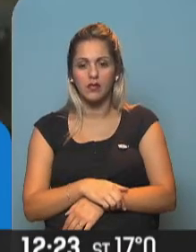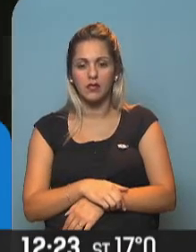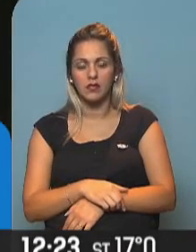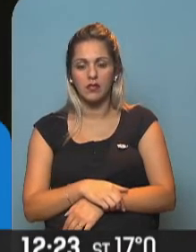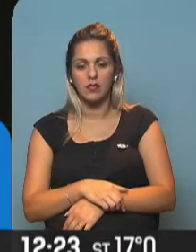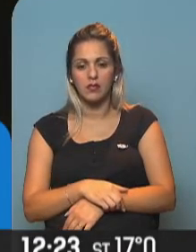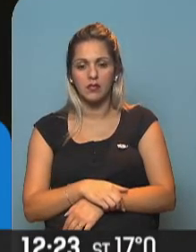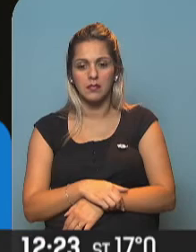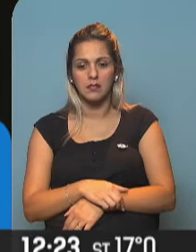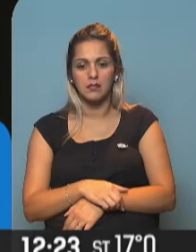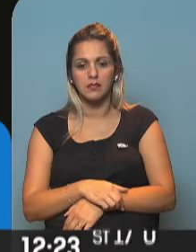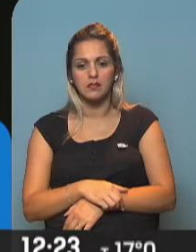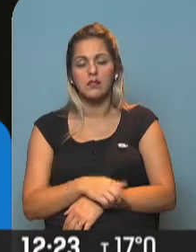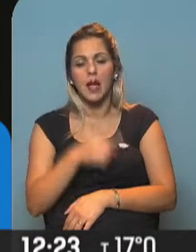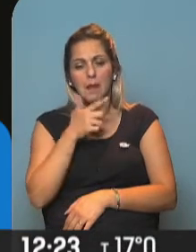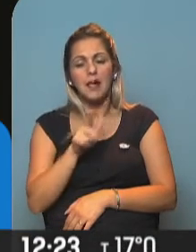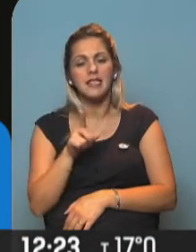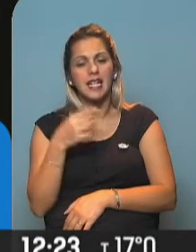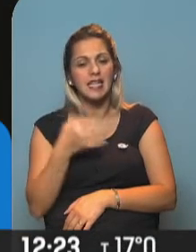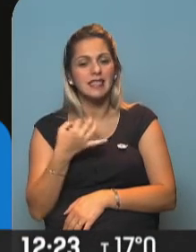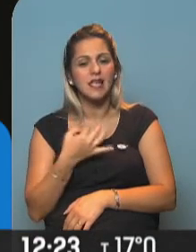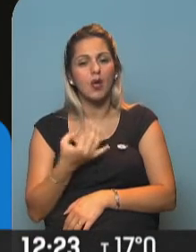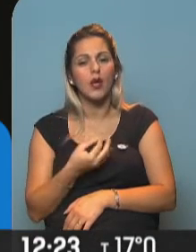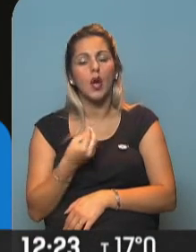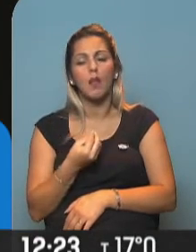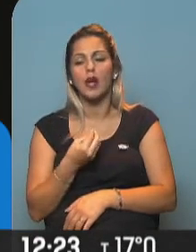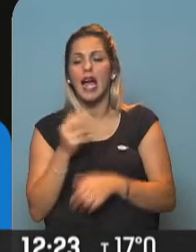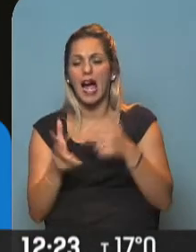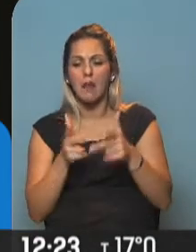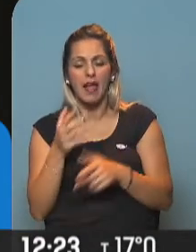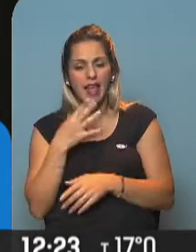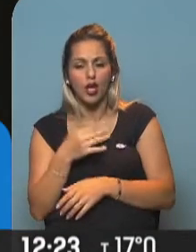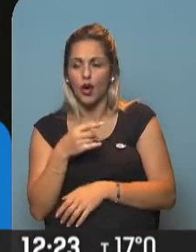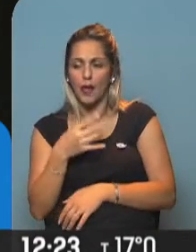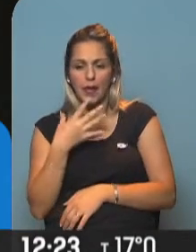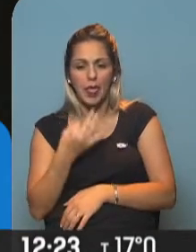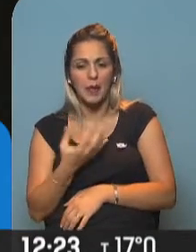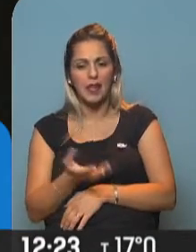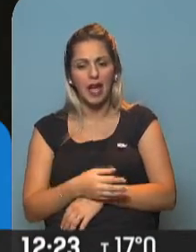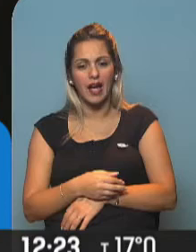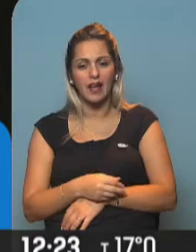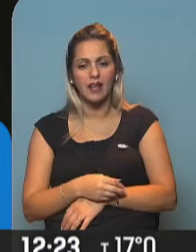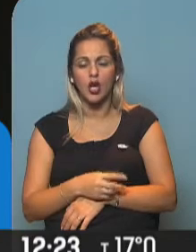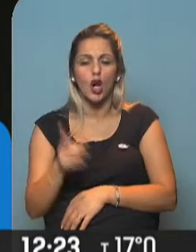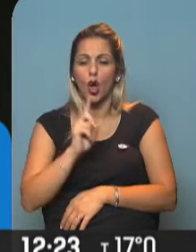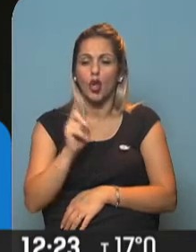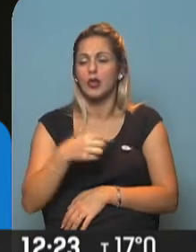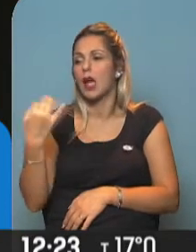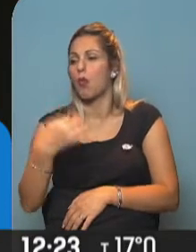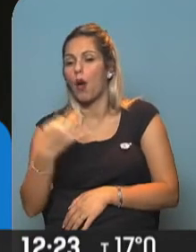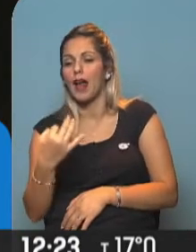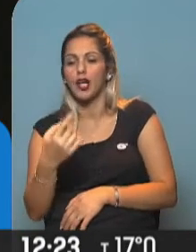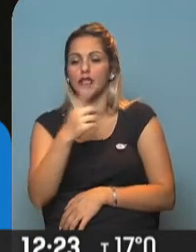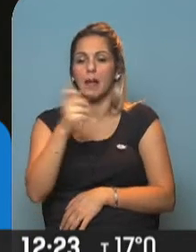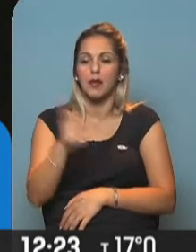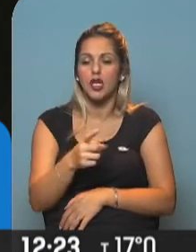Y que no sea... Me parece que también habla un poco de algo muy real, ¿no? No todo es tan bueno, no todo es tan malo,